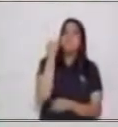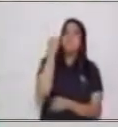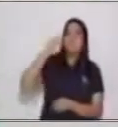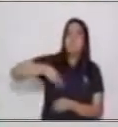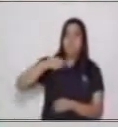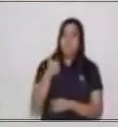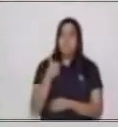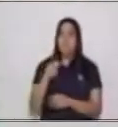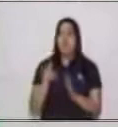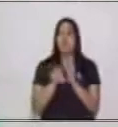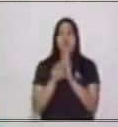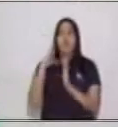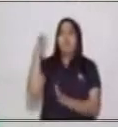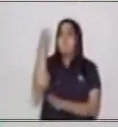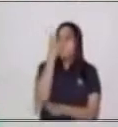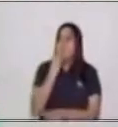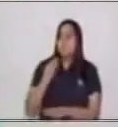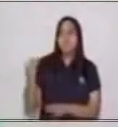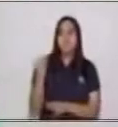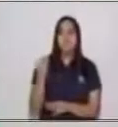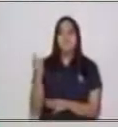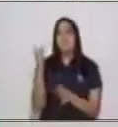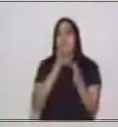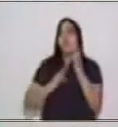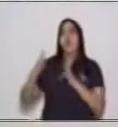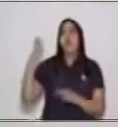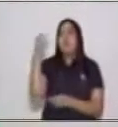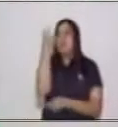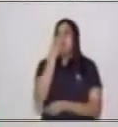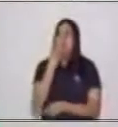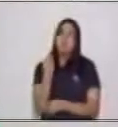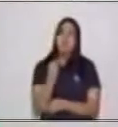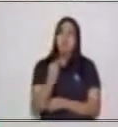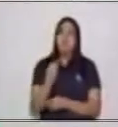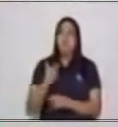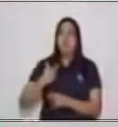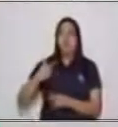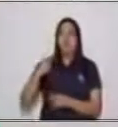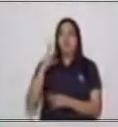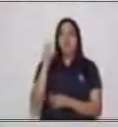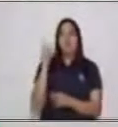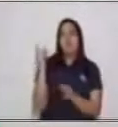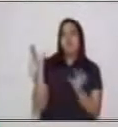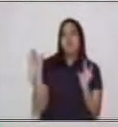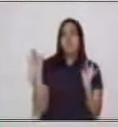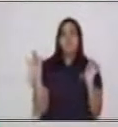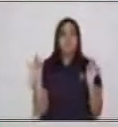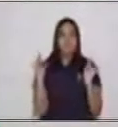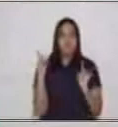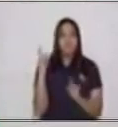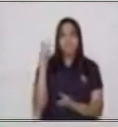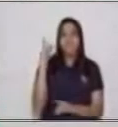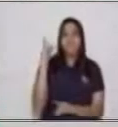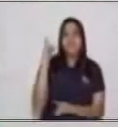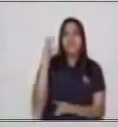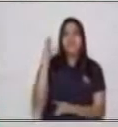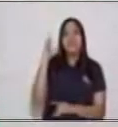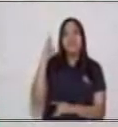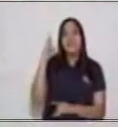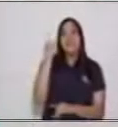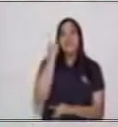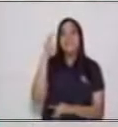ejemplo, bellísimo, lindísimo, delicadísimo. Estas palabras las vas a escribir con